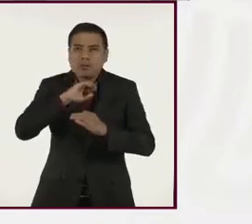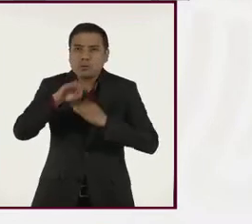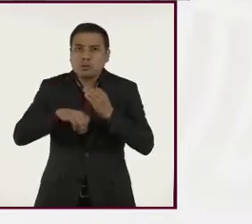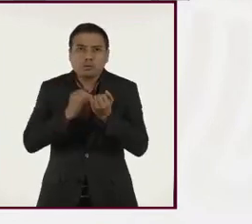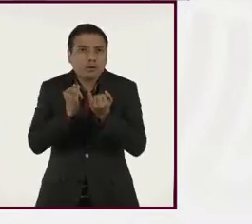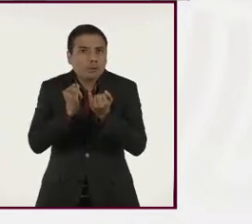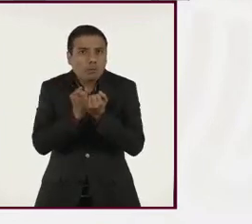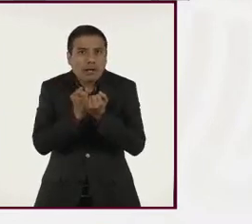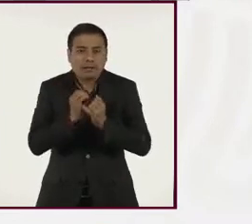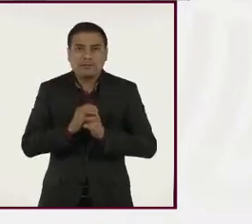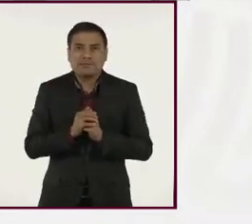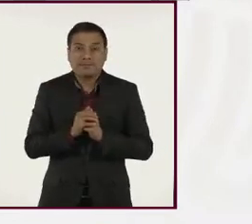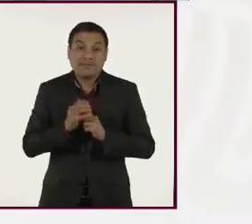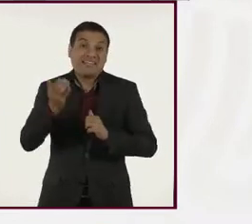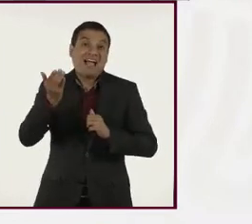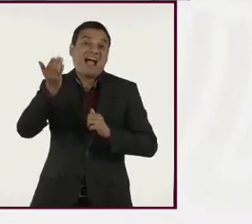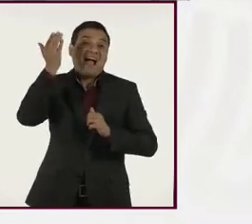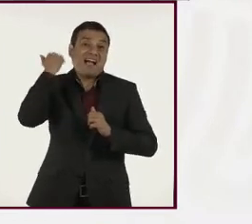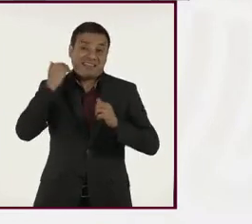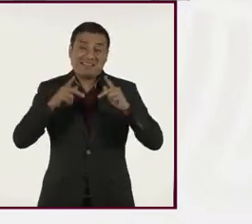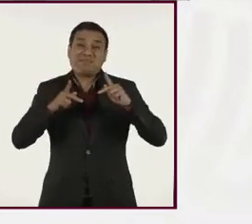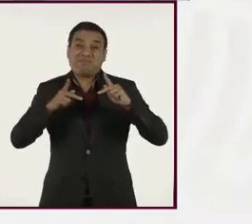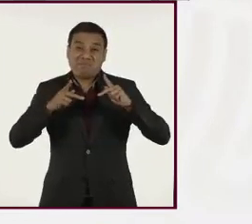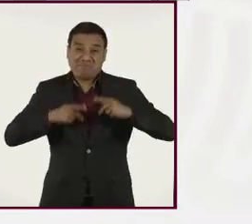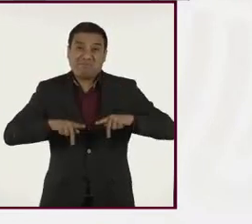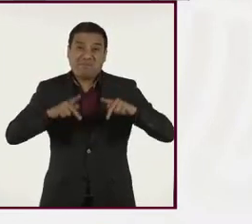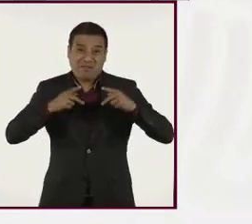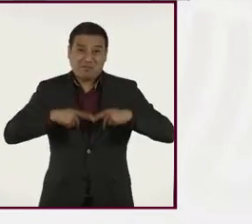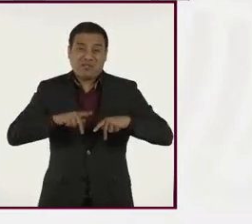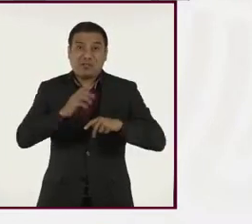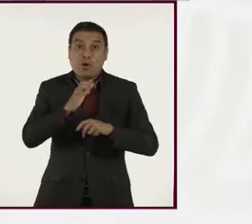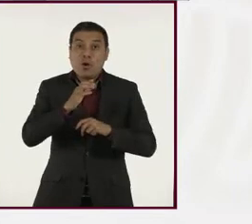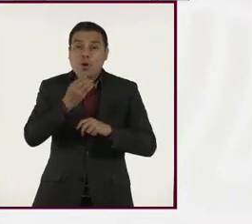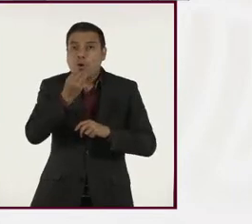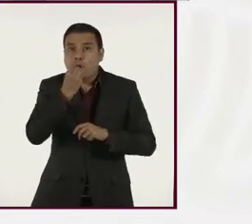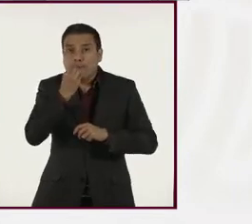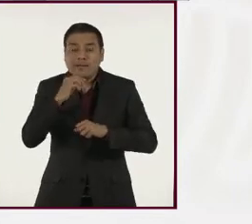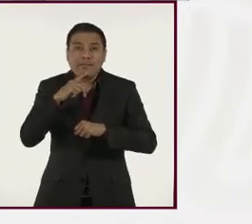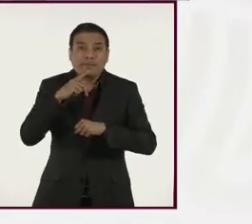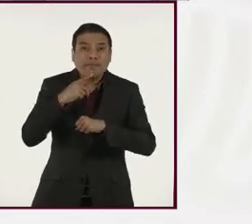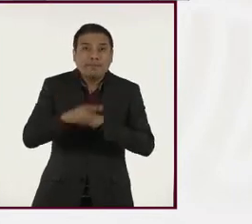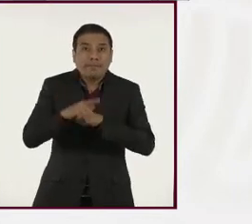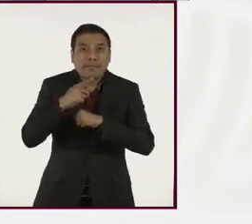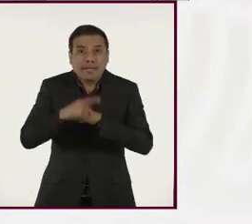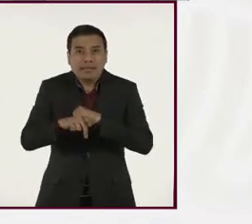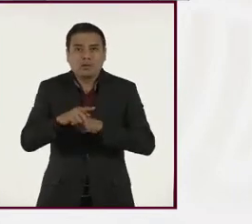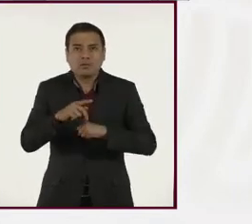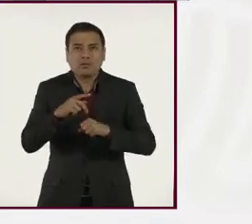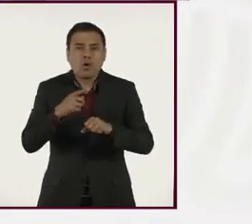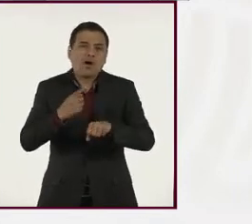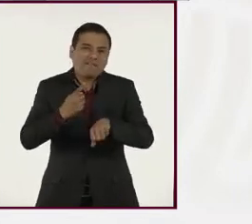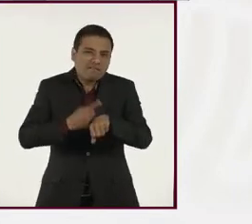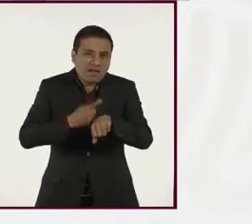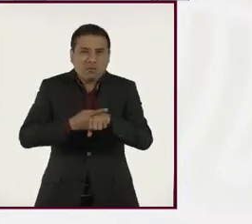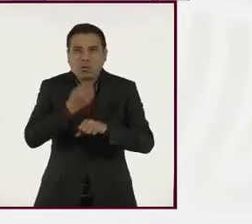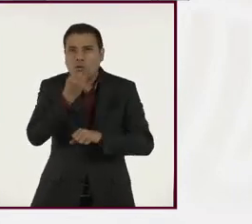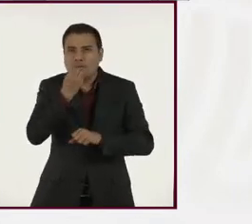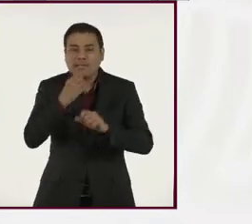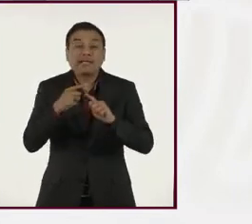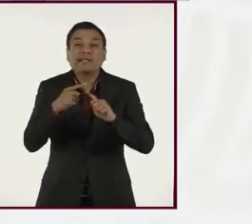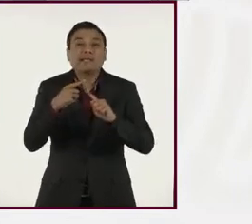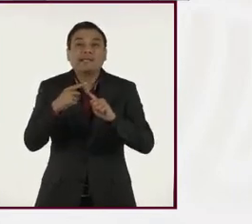anteriormente se hablaba que las personas que presentaban una conducta alimentaria de riesgo o un trastorno de la conducta alimentaria